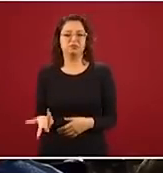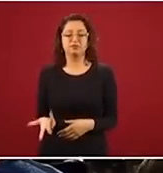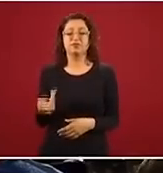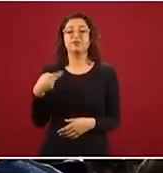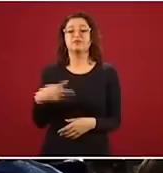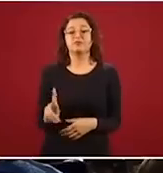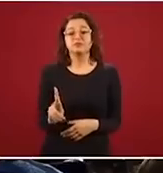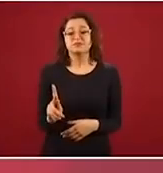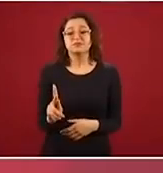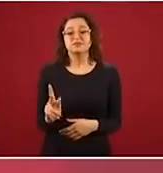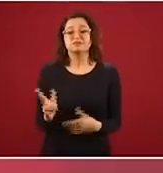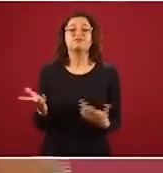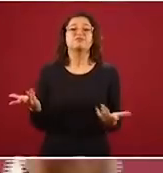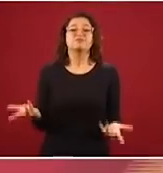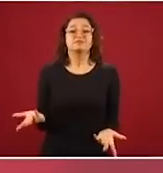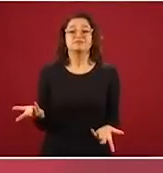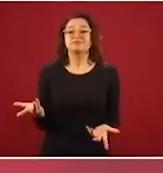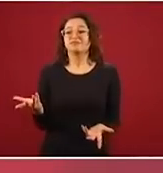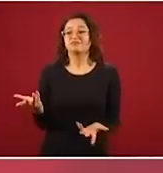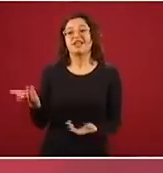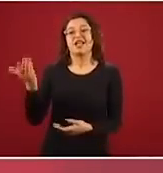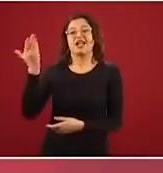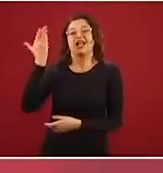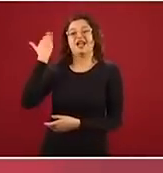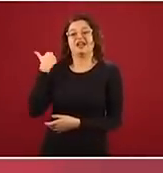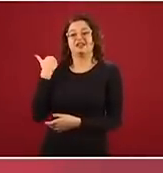pues es que había un monopolio.